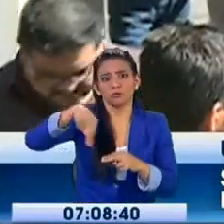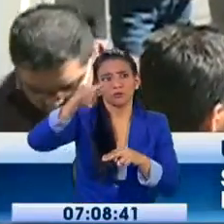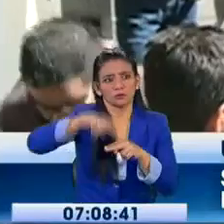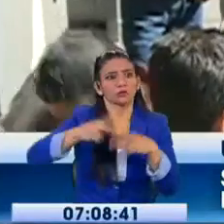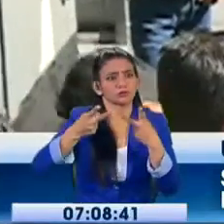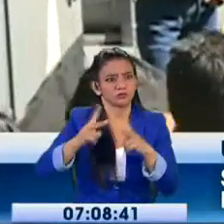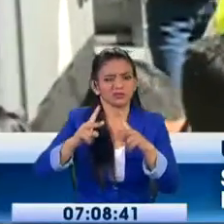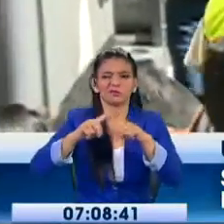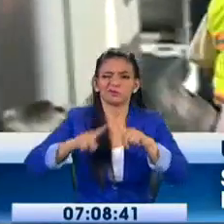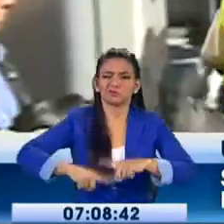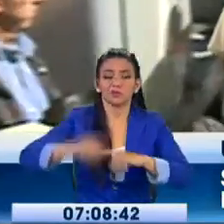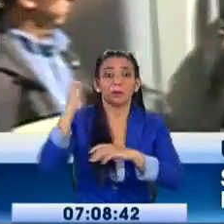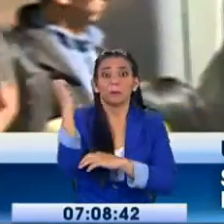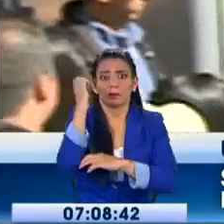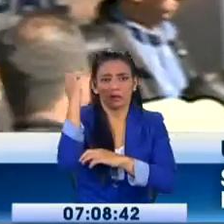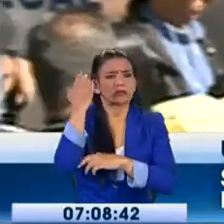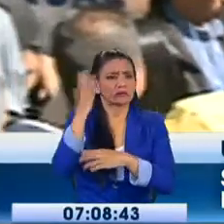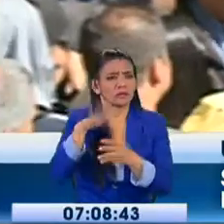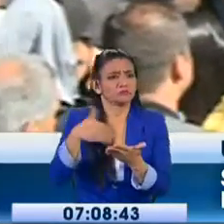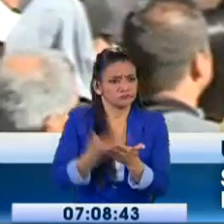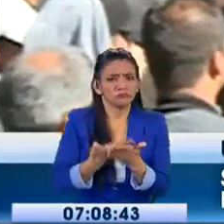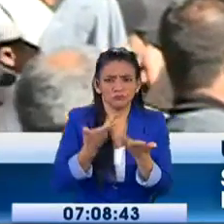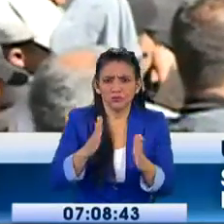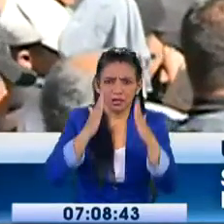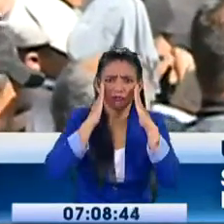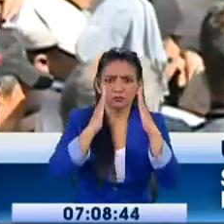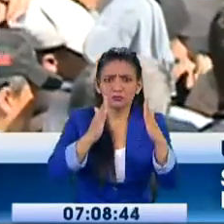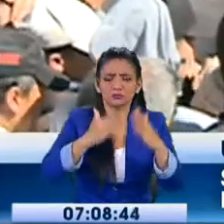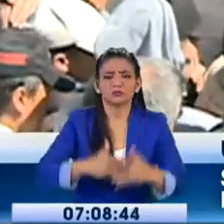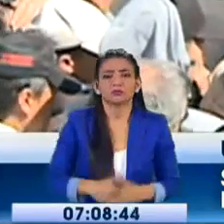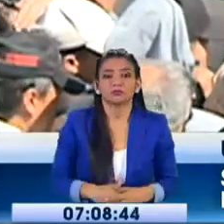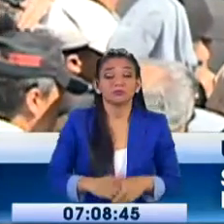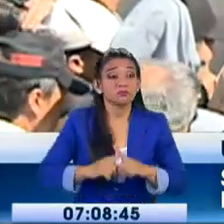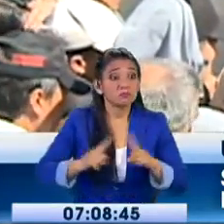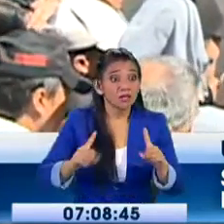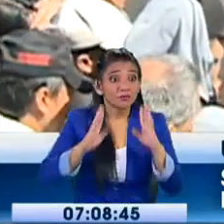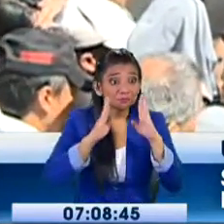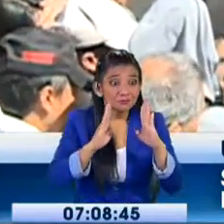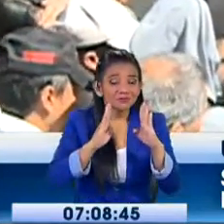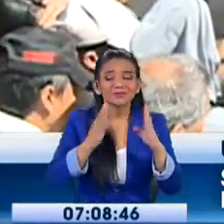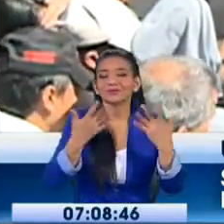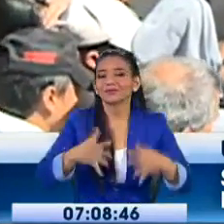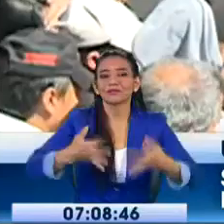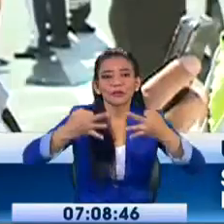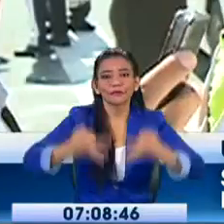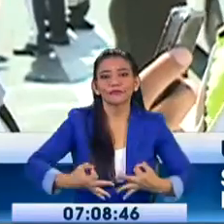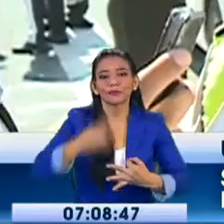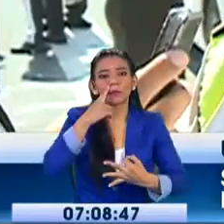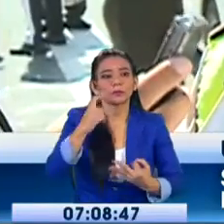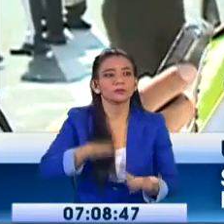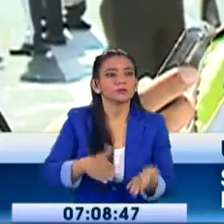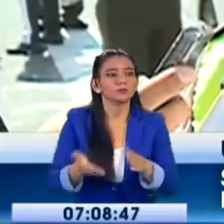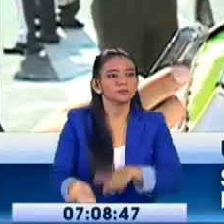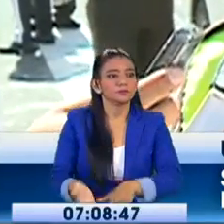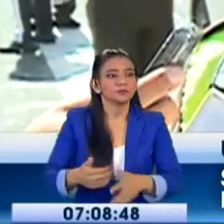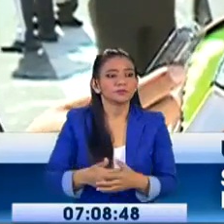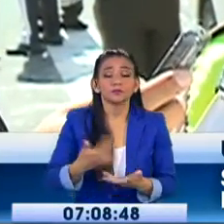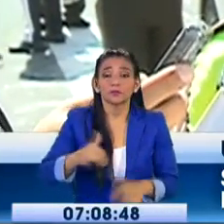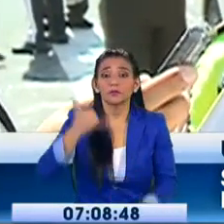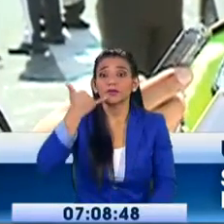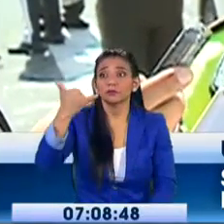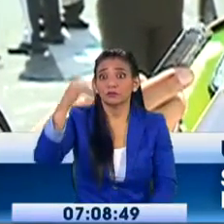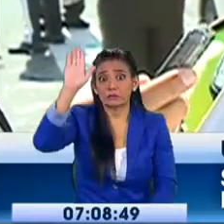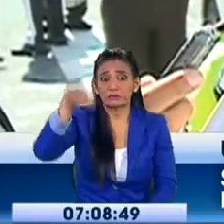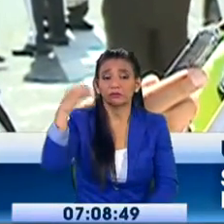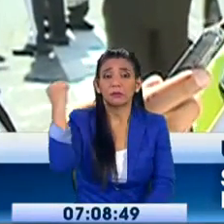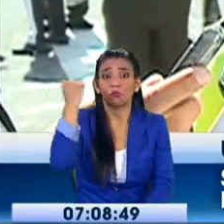organismos de socorro acudieron ante la emergencia. Al llegar, solo confirmaron el deceso. Voy a llamar a la ambulancia para que le dé